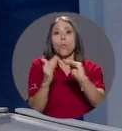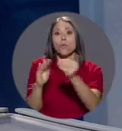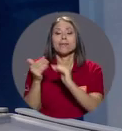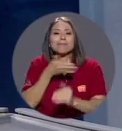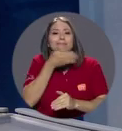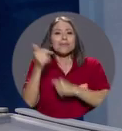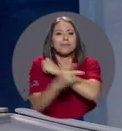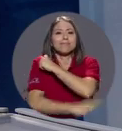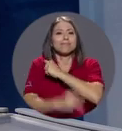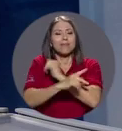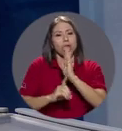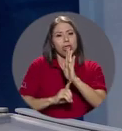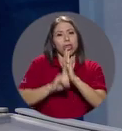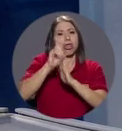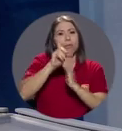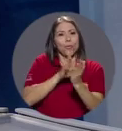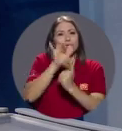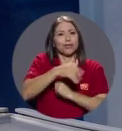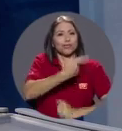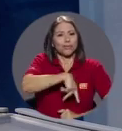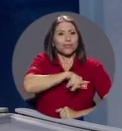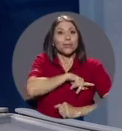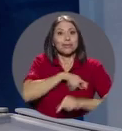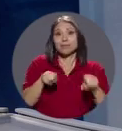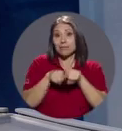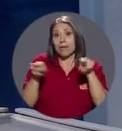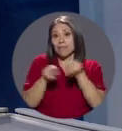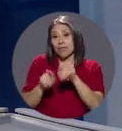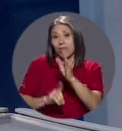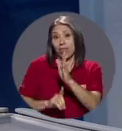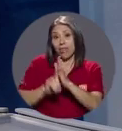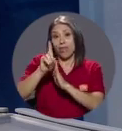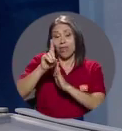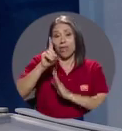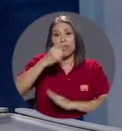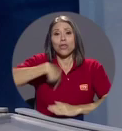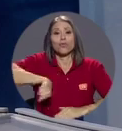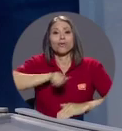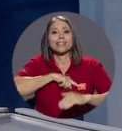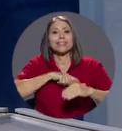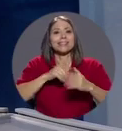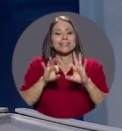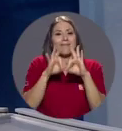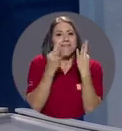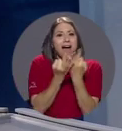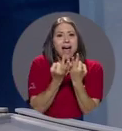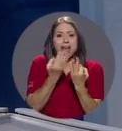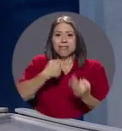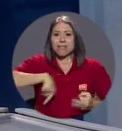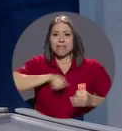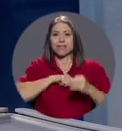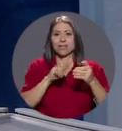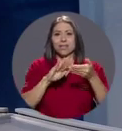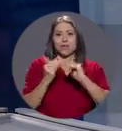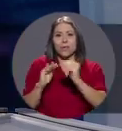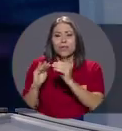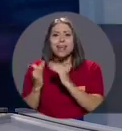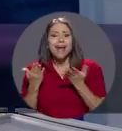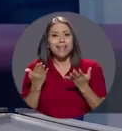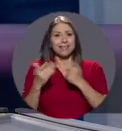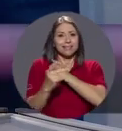mejor país para desarrollar nuestros proyectos personales, pero también todo lo que tenga que ver con el desarrollo de nuestras familias, de